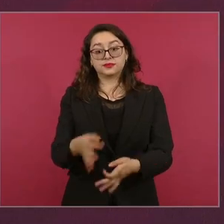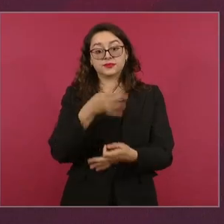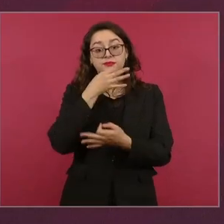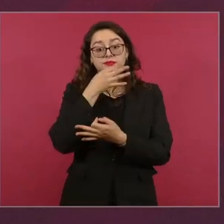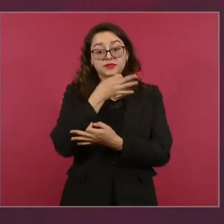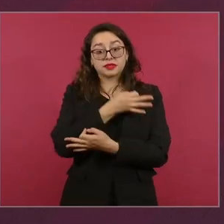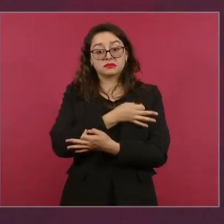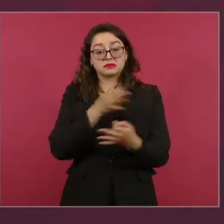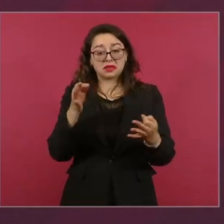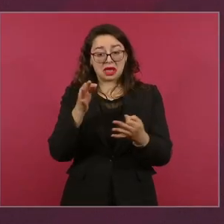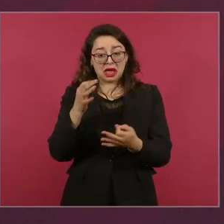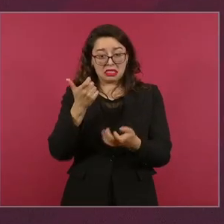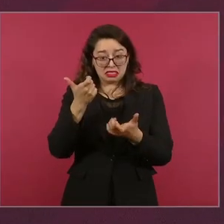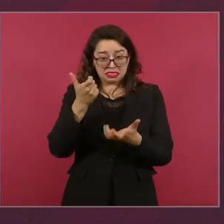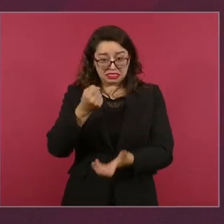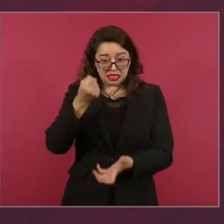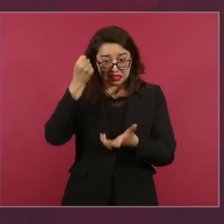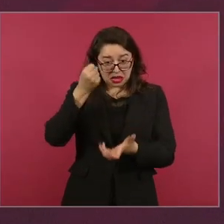bélica,